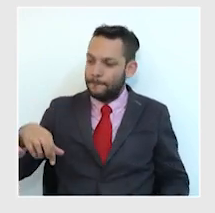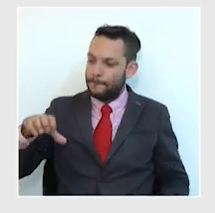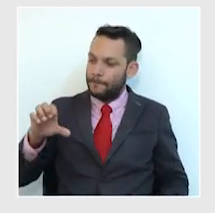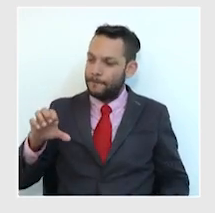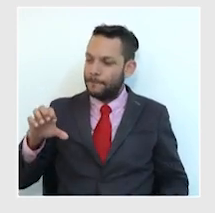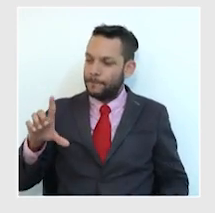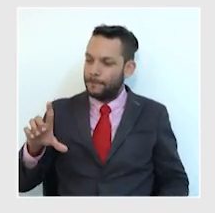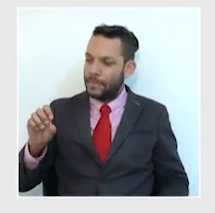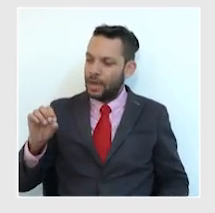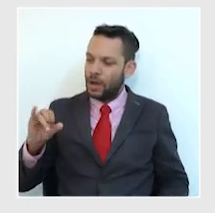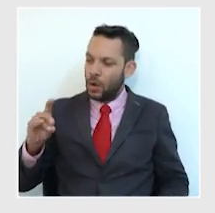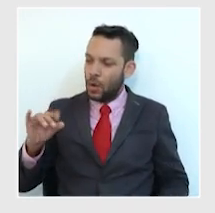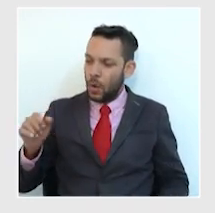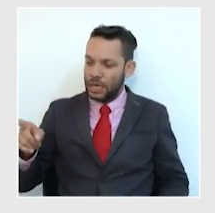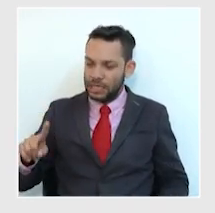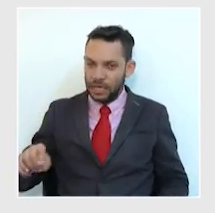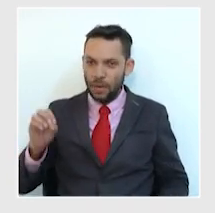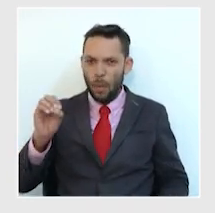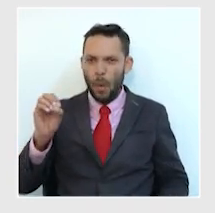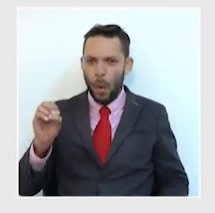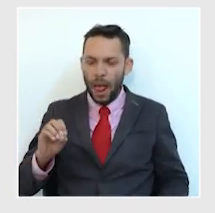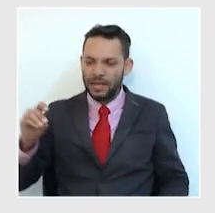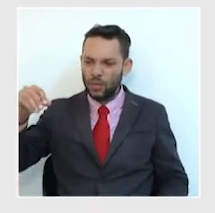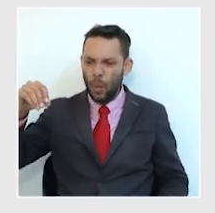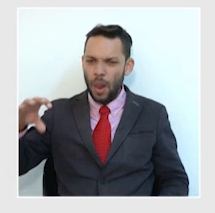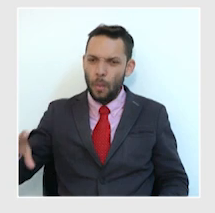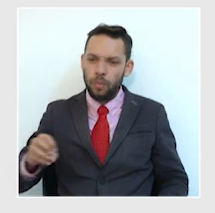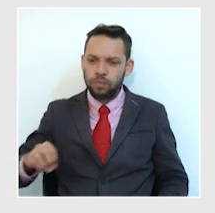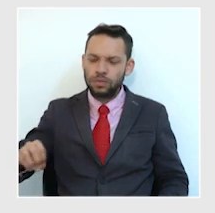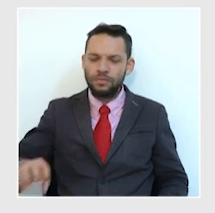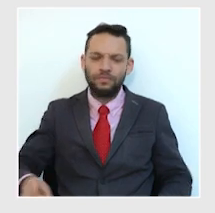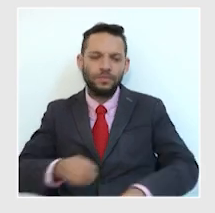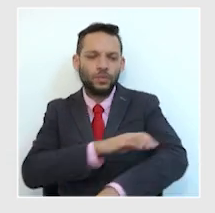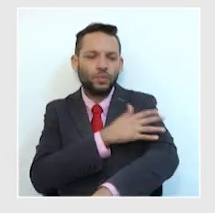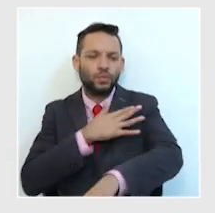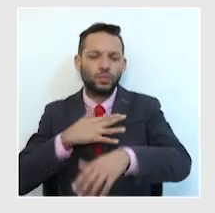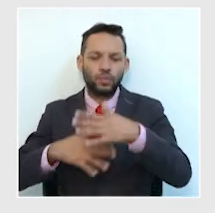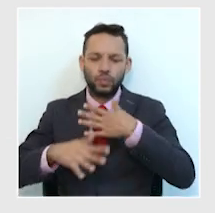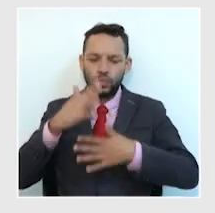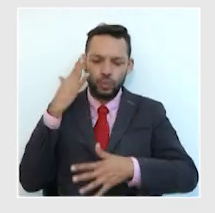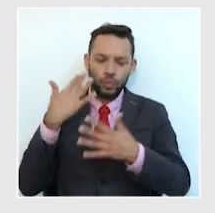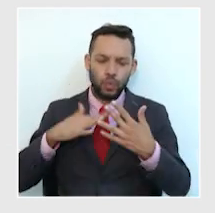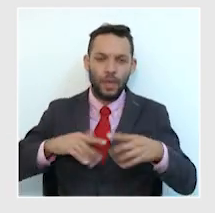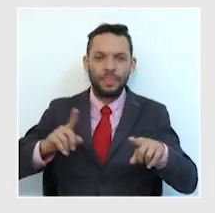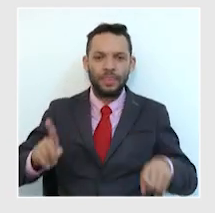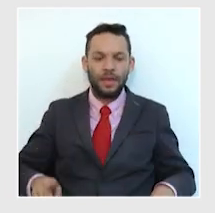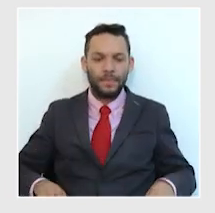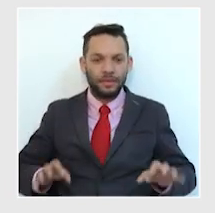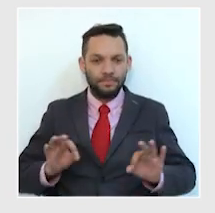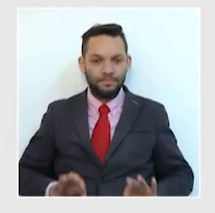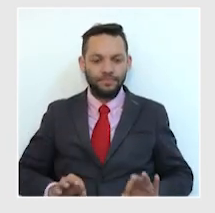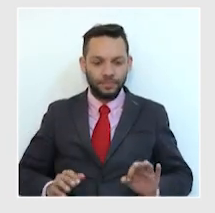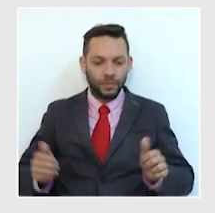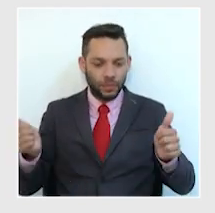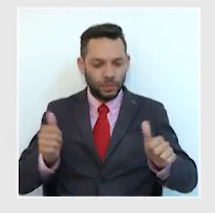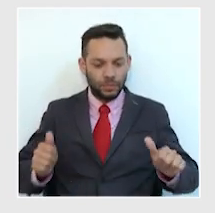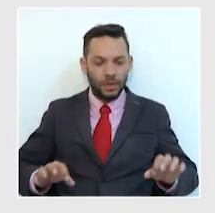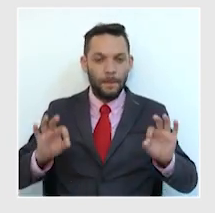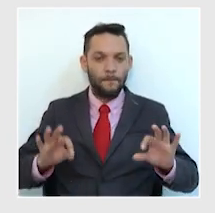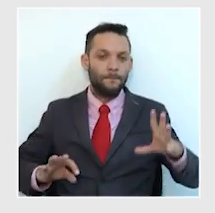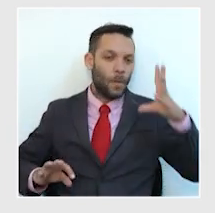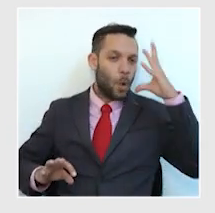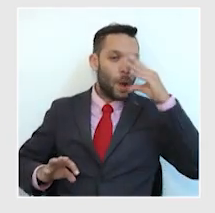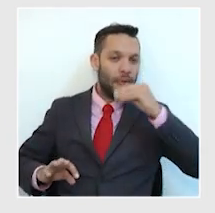largamente pero desde mi punto de vista como cosméticos tienen mucho interés en unas alteraciones dermatológicas y